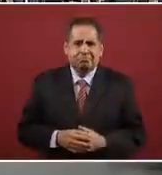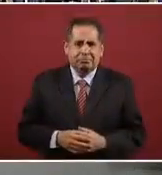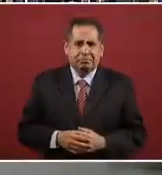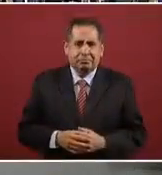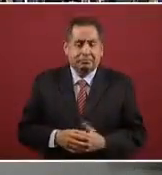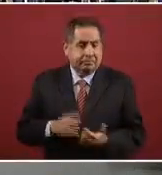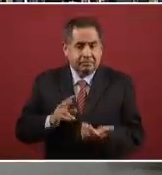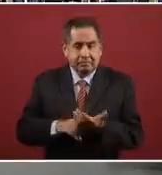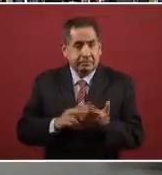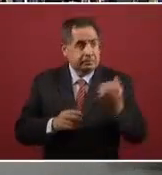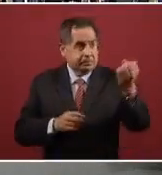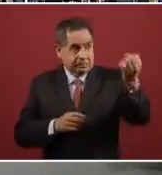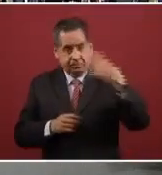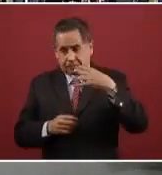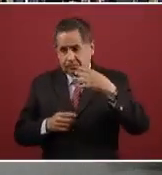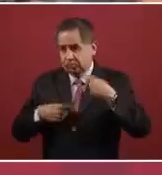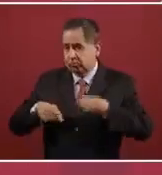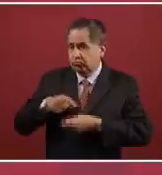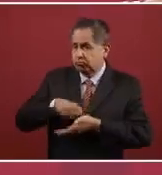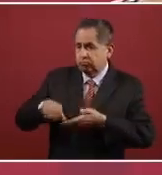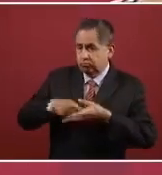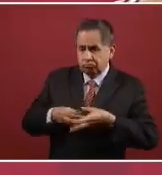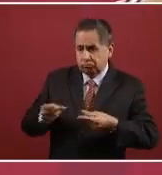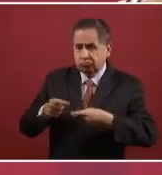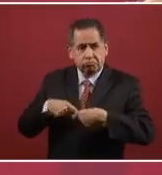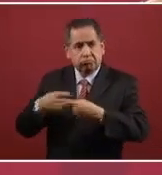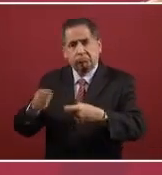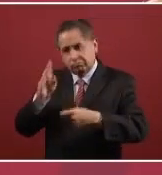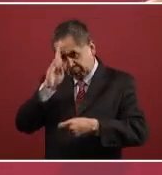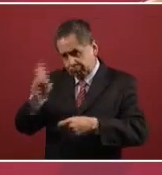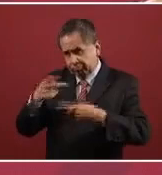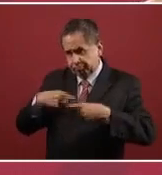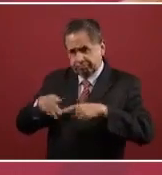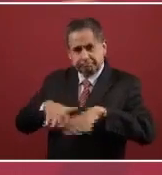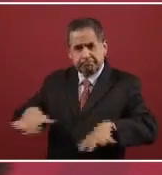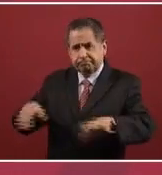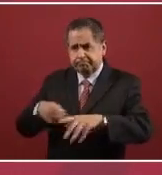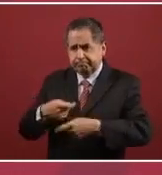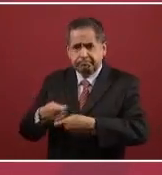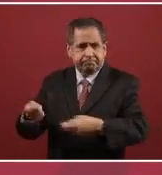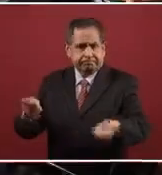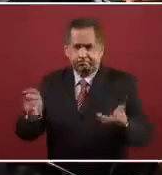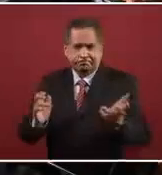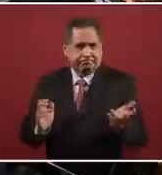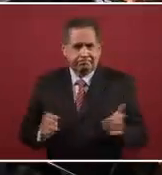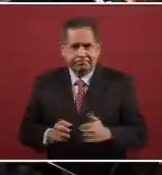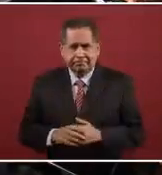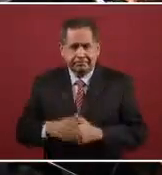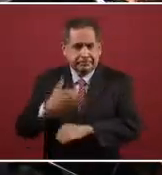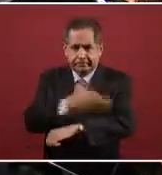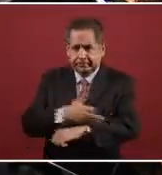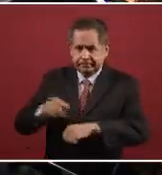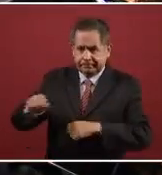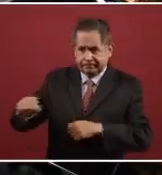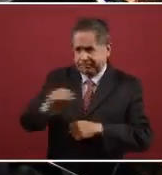que va directo a la gente, ¿sí?, a las